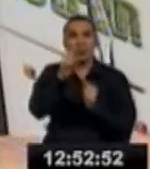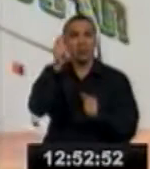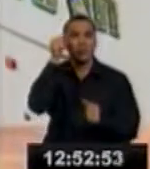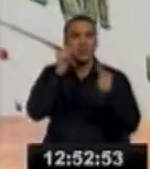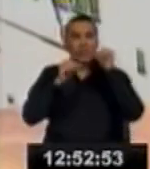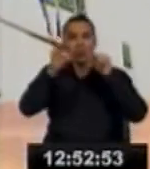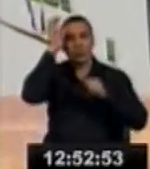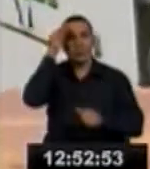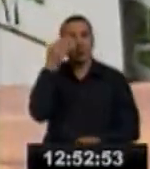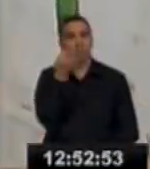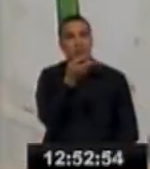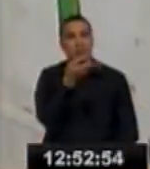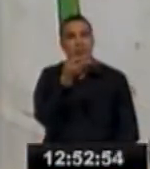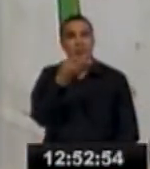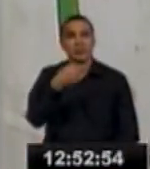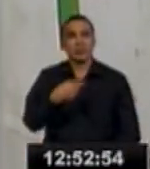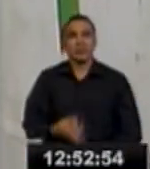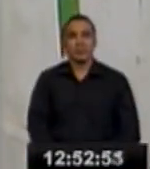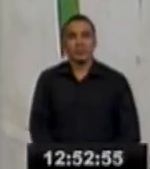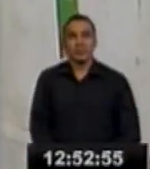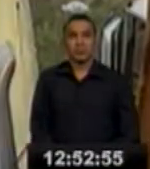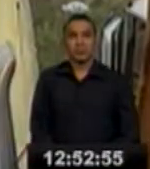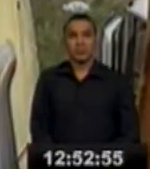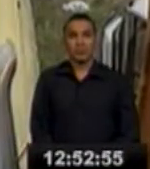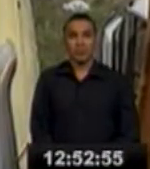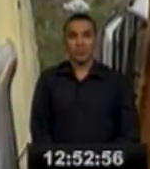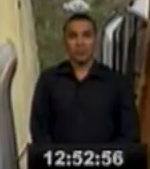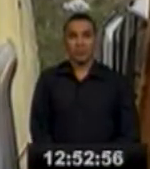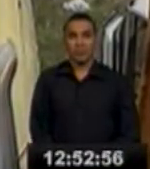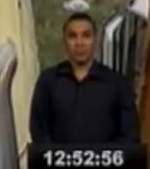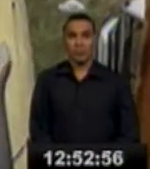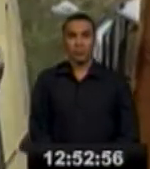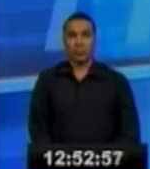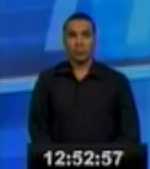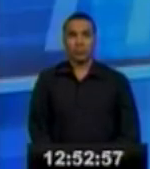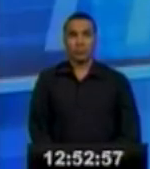hospitalizados en el Eugenio Espejo. Juan Pablo Ruiz, TC Televisión.